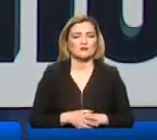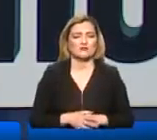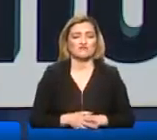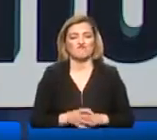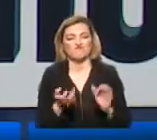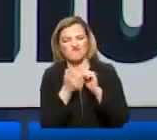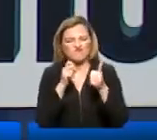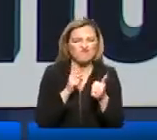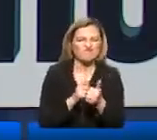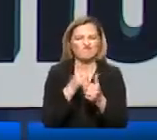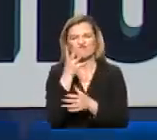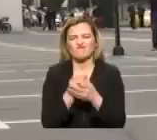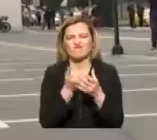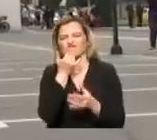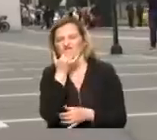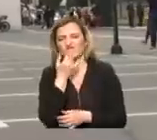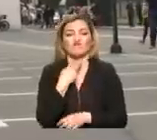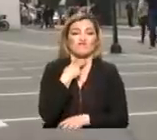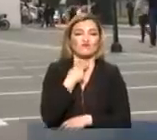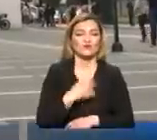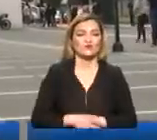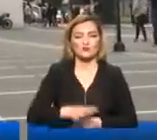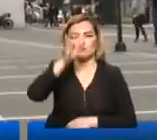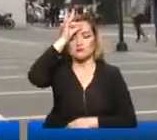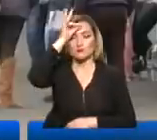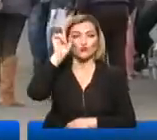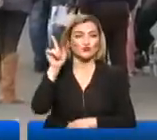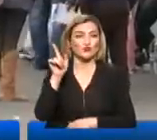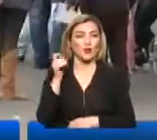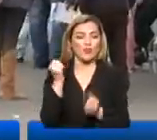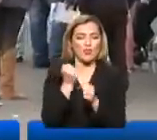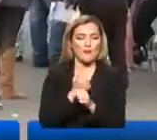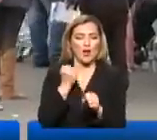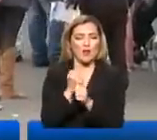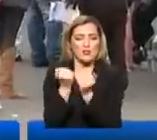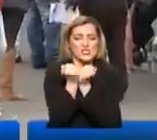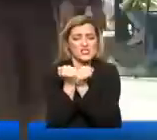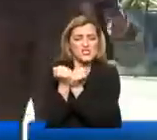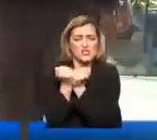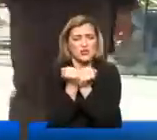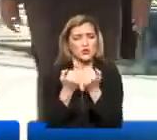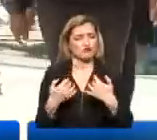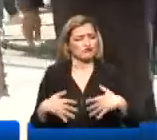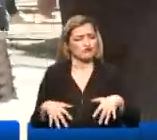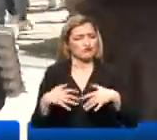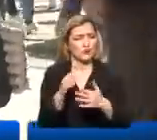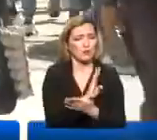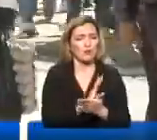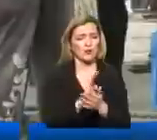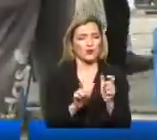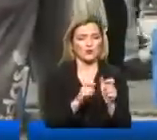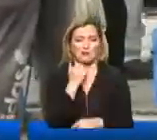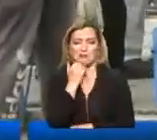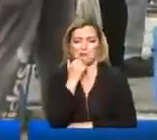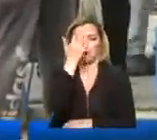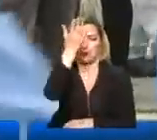deficiencias y temores. Con hospitales centinelas trabajando al límite de su capacidad, con barrios donde la gente